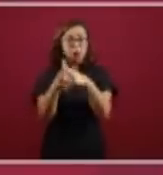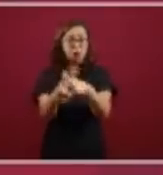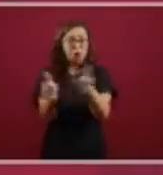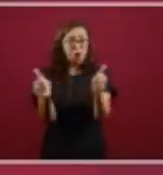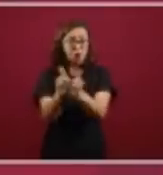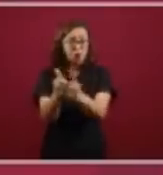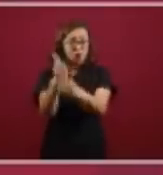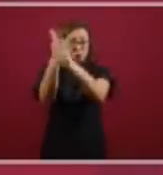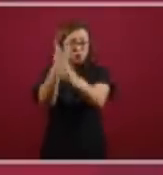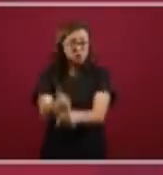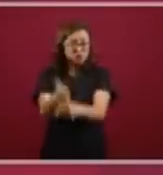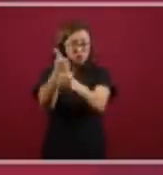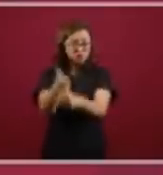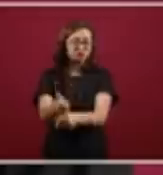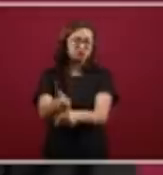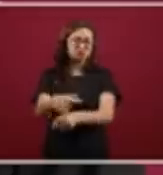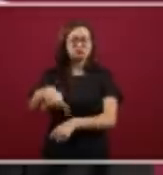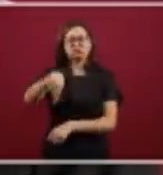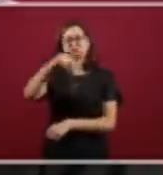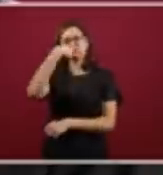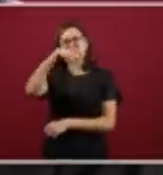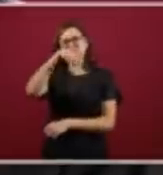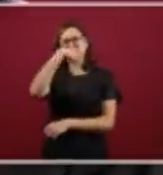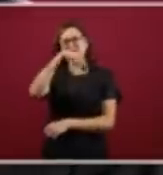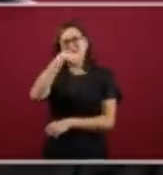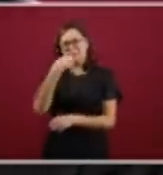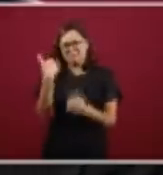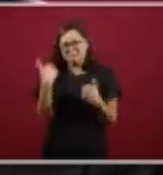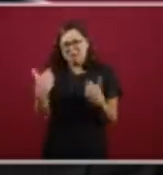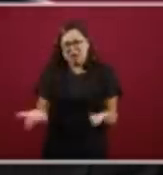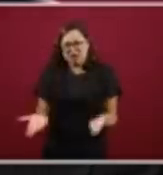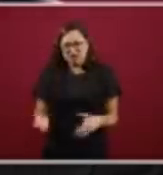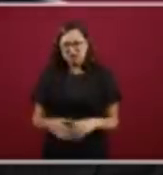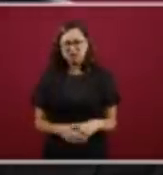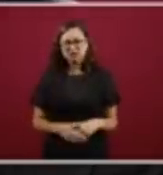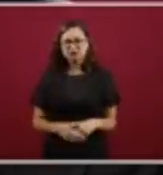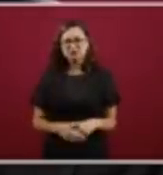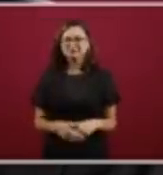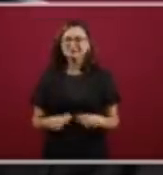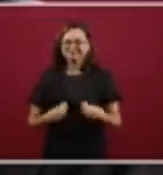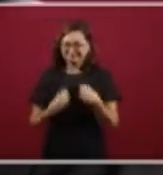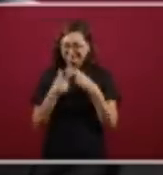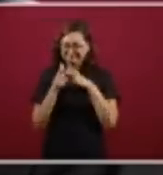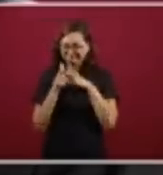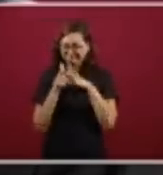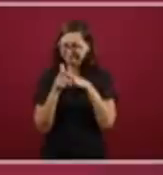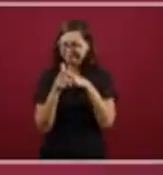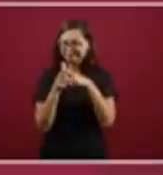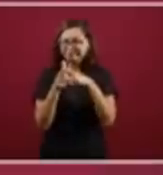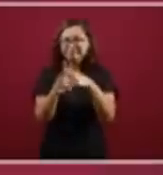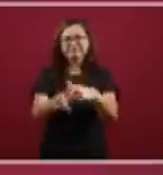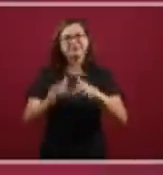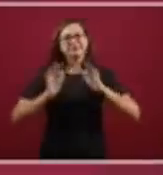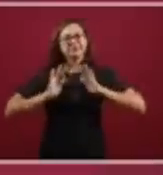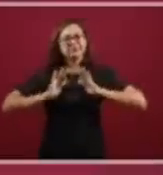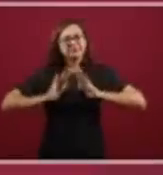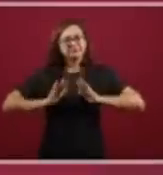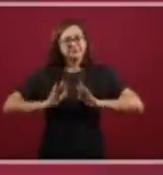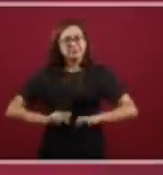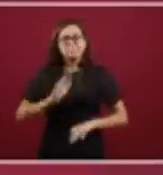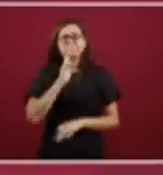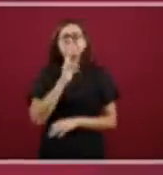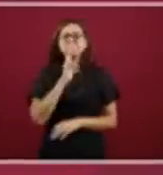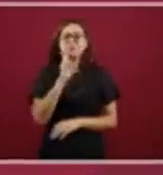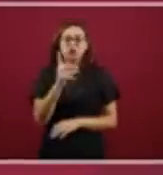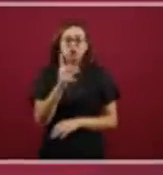no tiene sentido. Queremos que se viva más y mejor, y por eso este